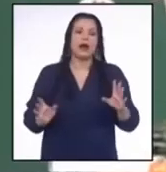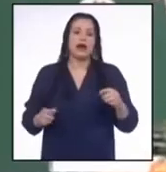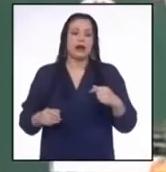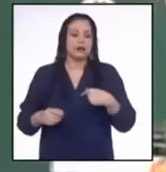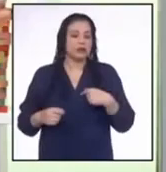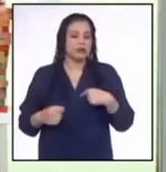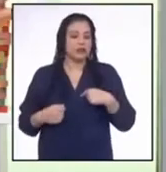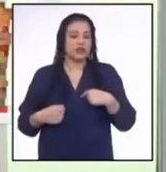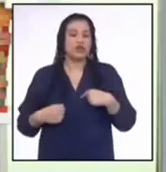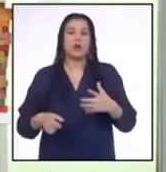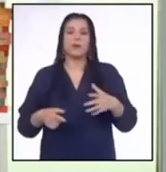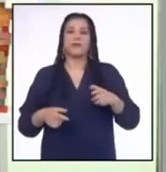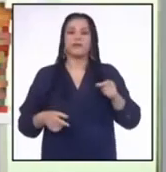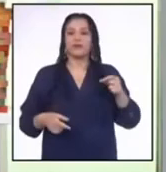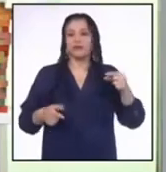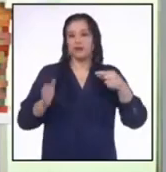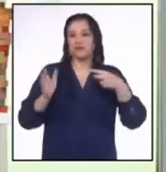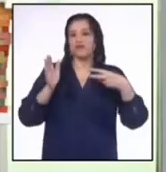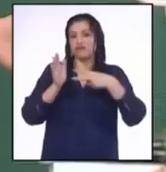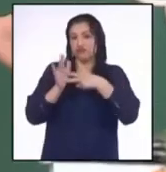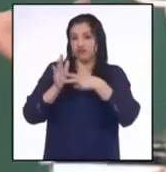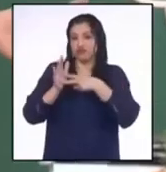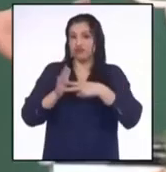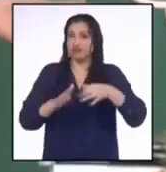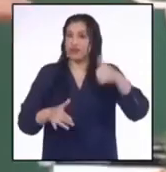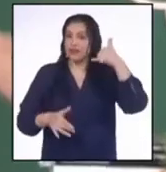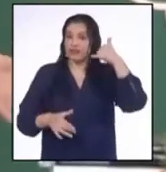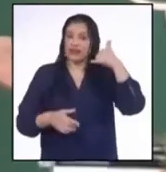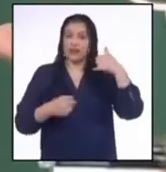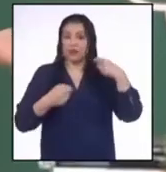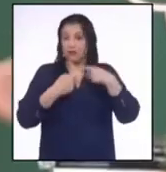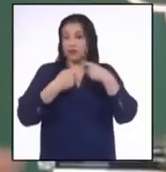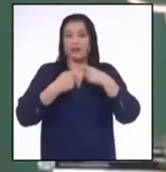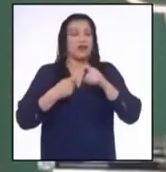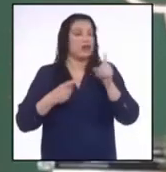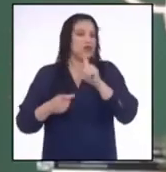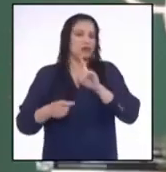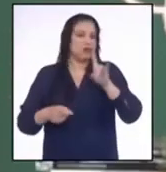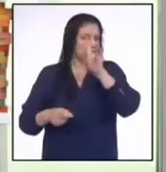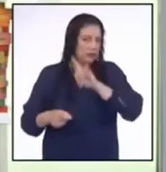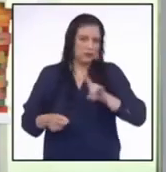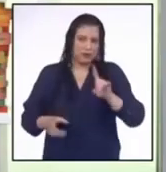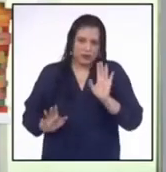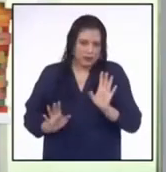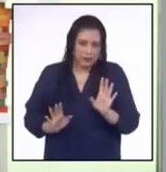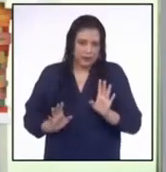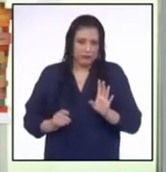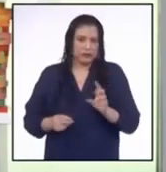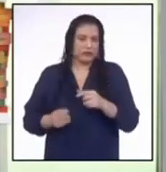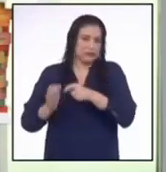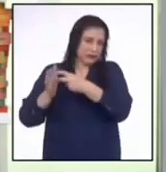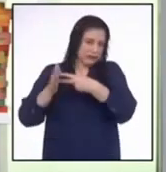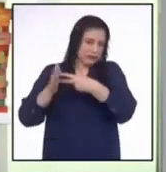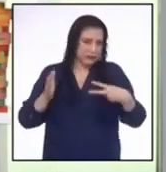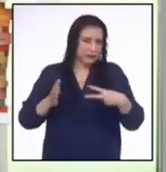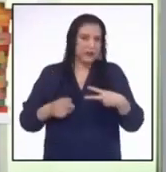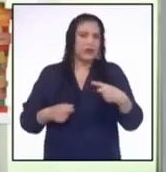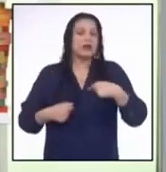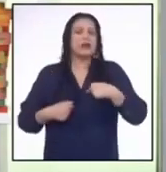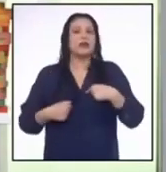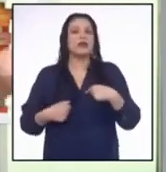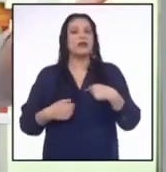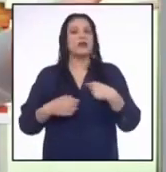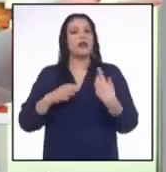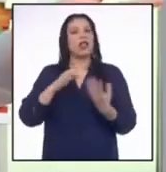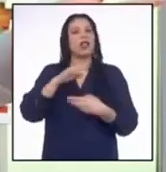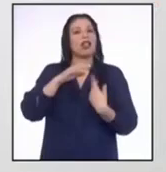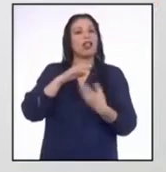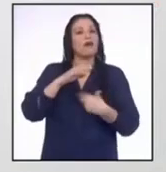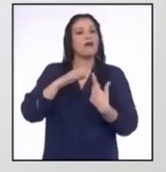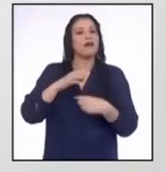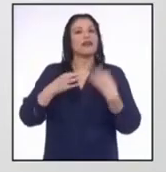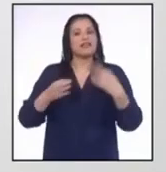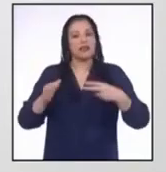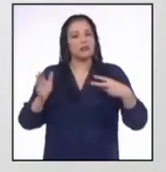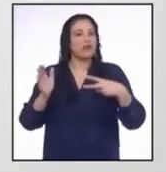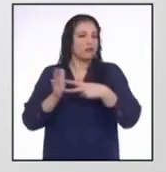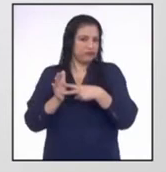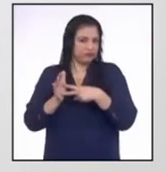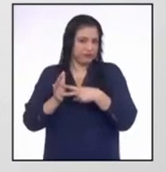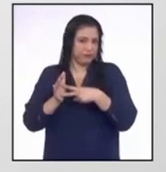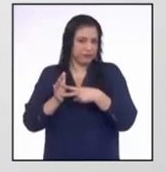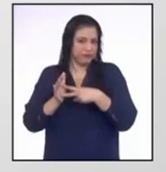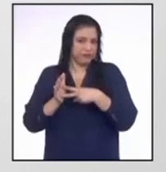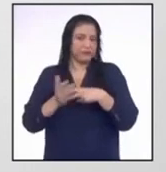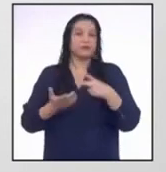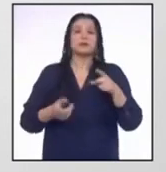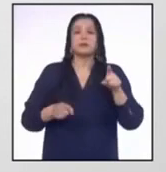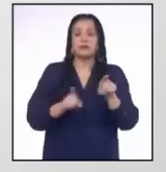dejar el cargador del celular enchufado cuando no lo esté utilizando, pues es absurdo. La lavadora siempre la dejo enchufada en mi casa. también